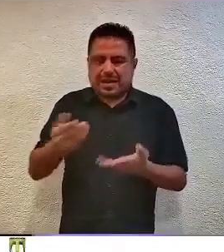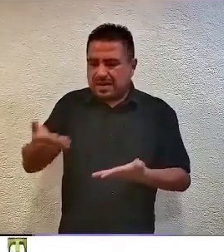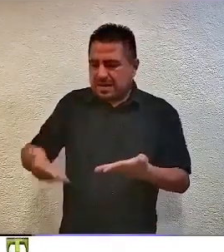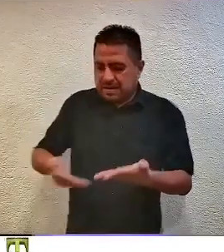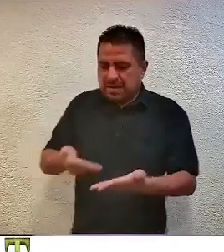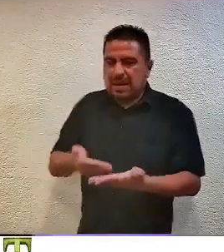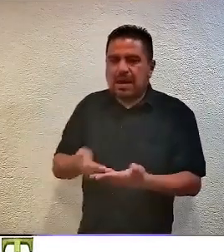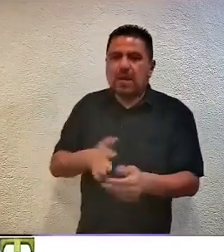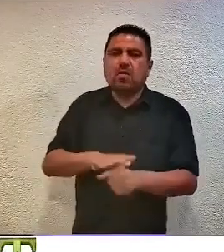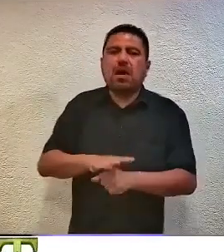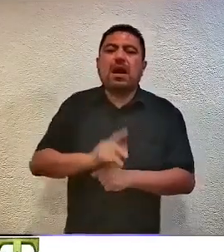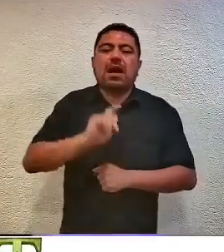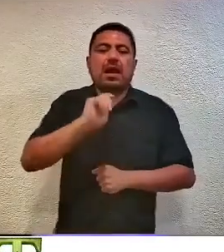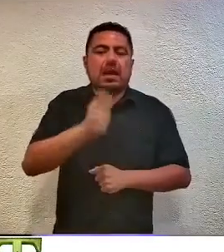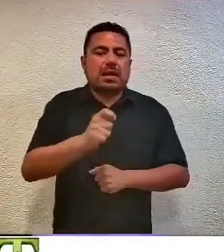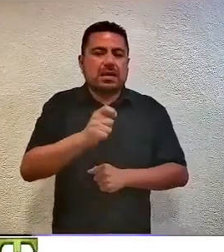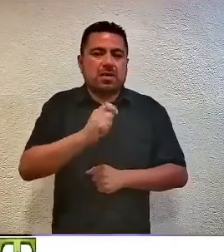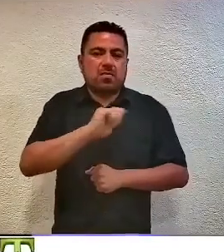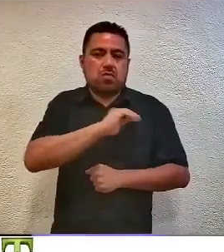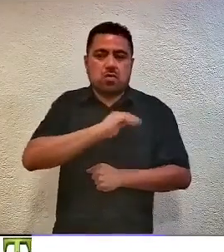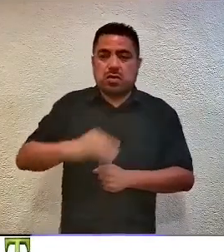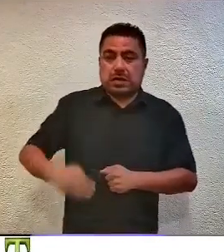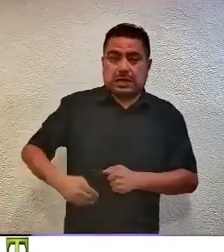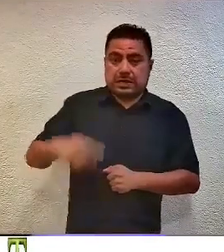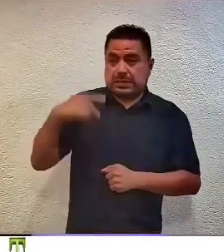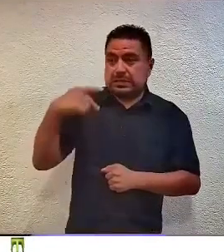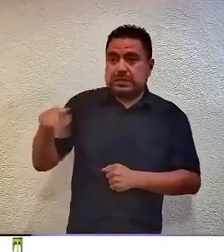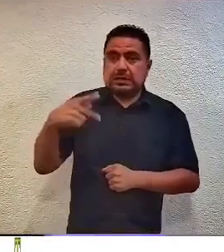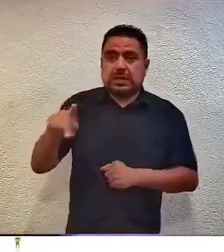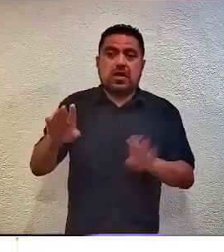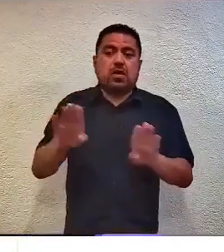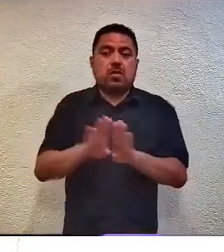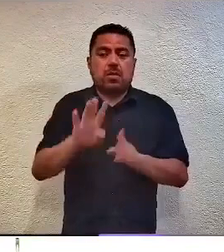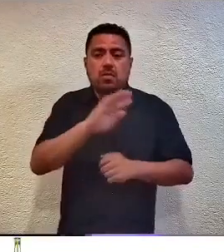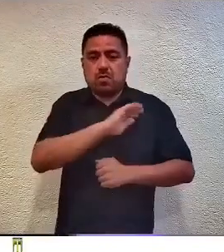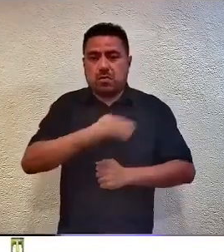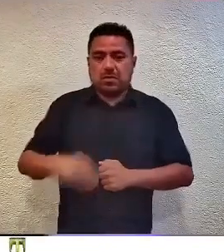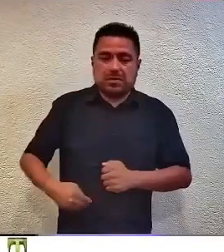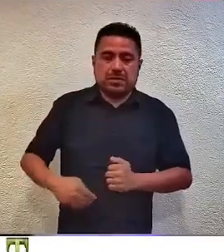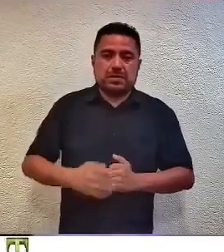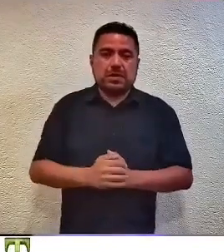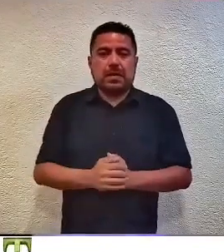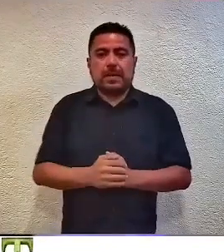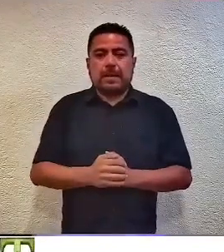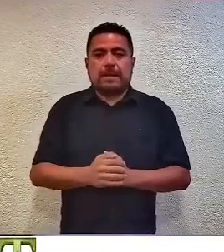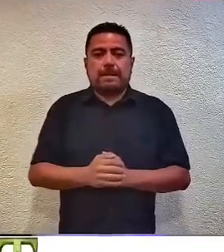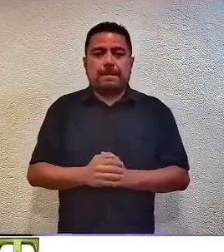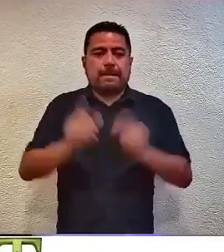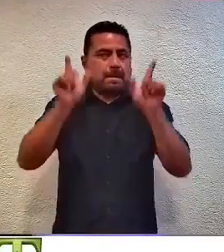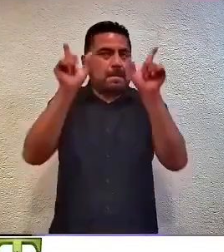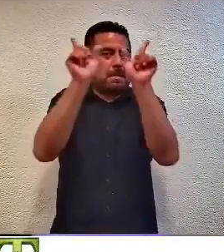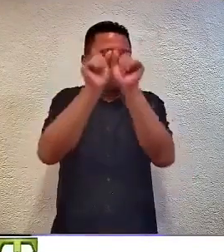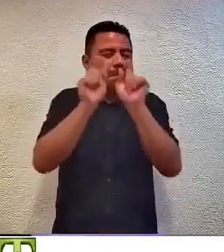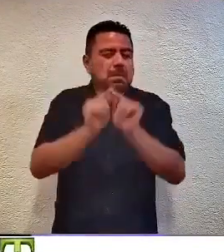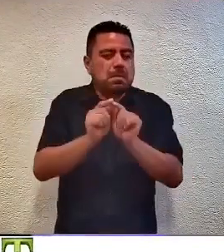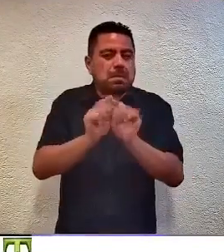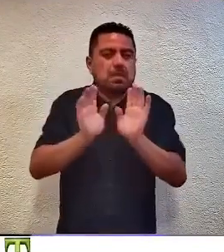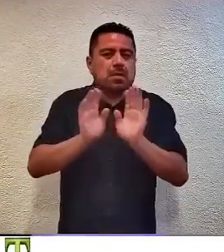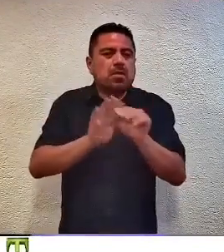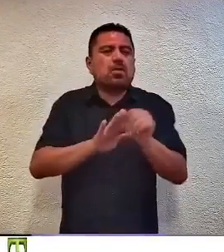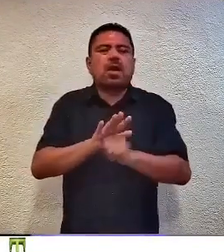la autoridad municipal, en este caso el ayuntamiento? Se concluye que